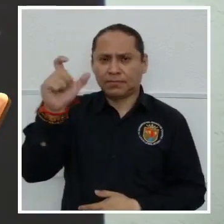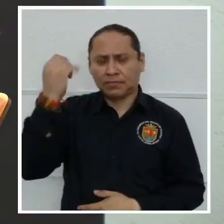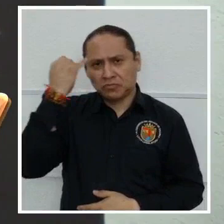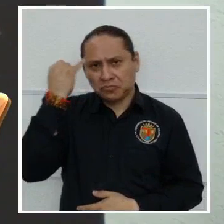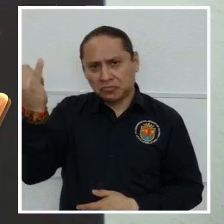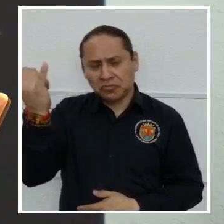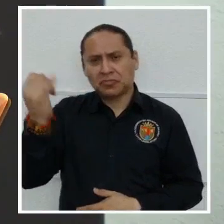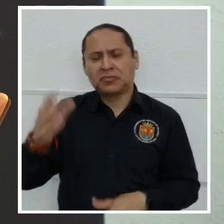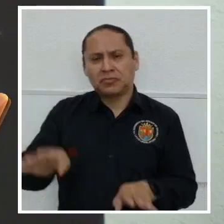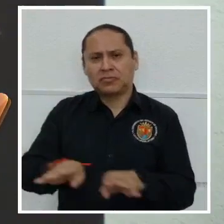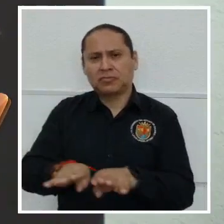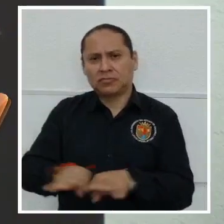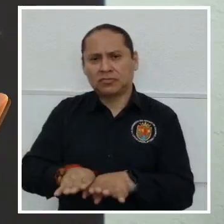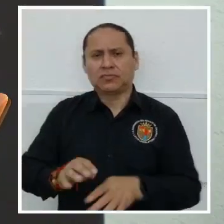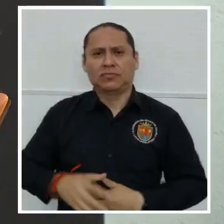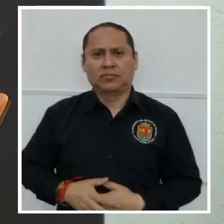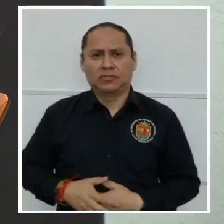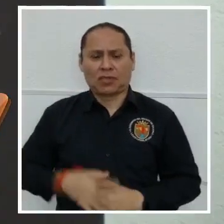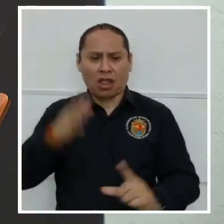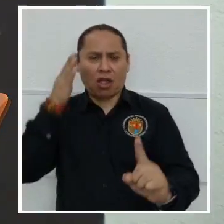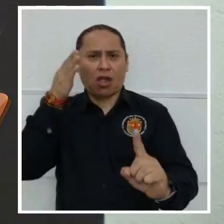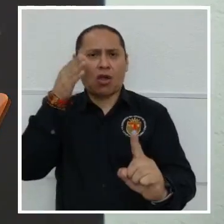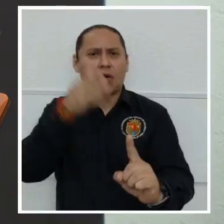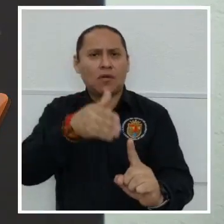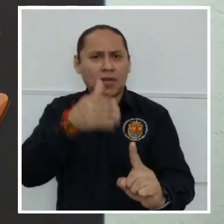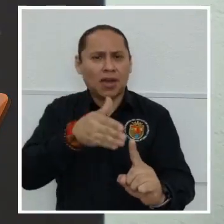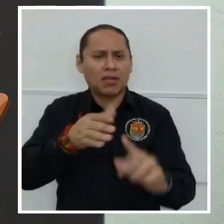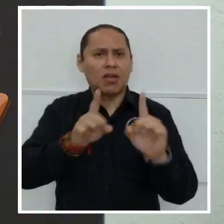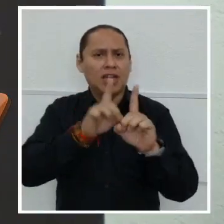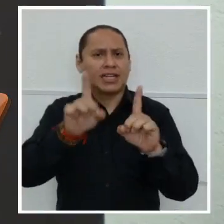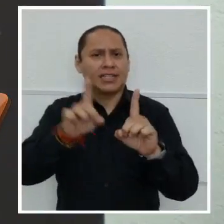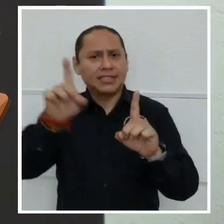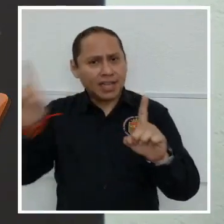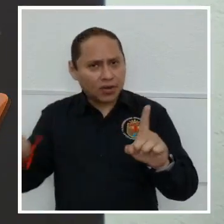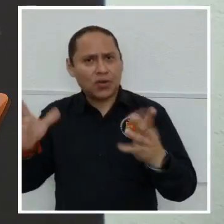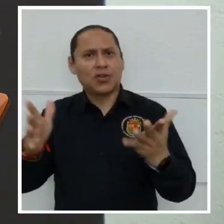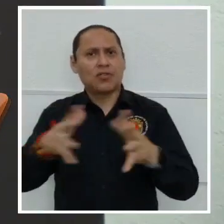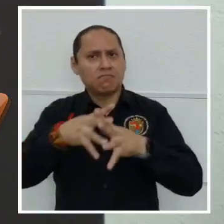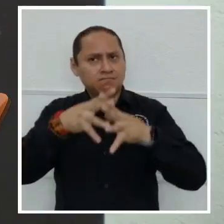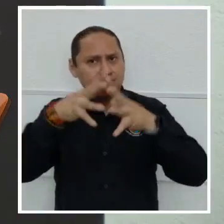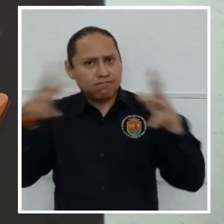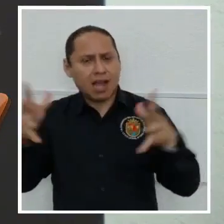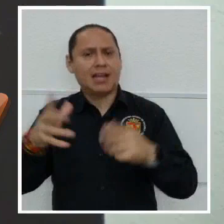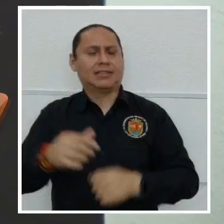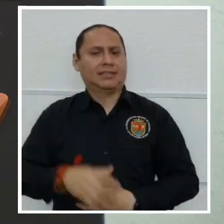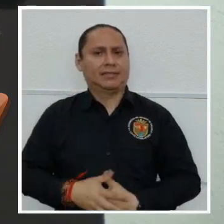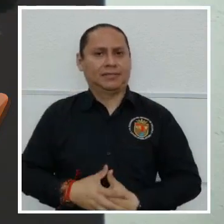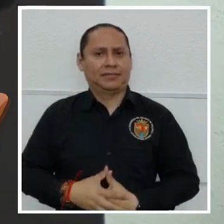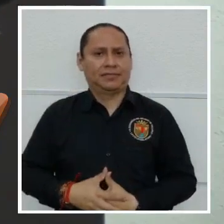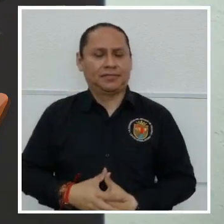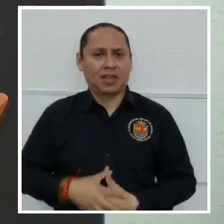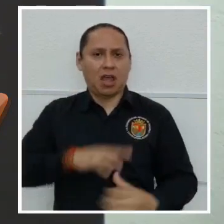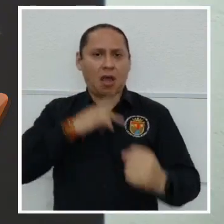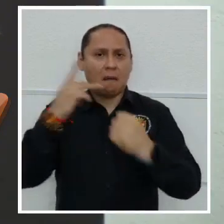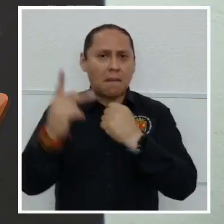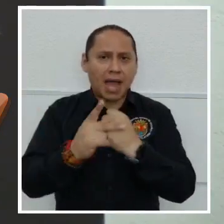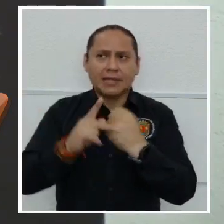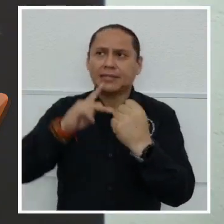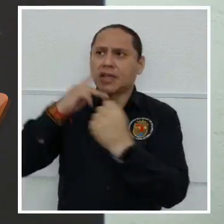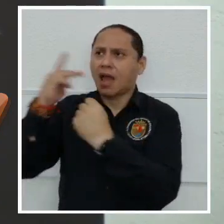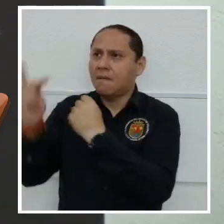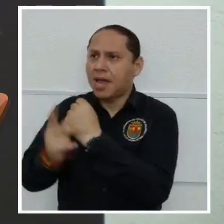todo esto en los objetivos del desarrollo sostenible del milenio los países no